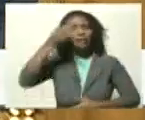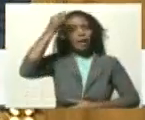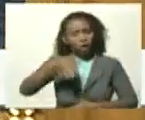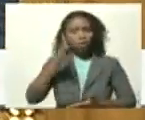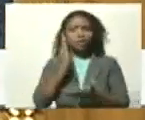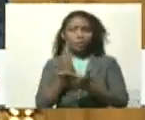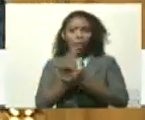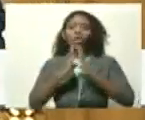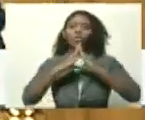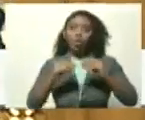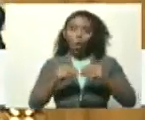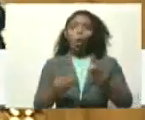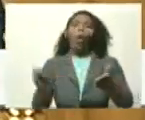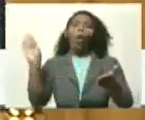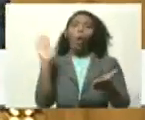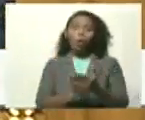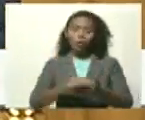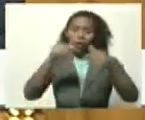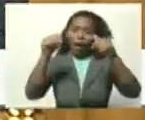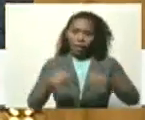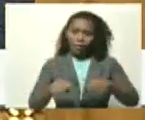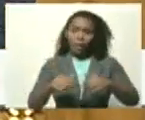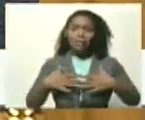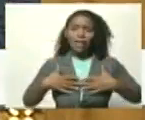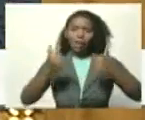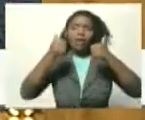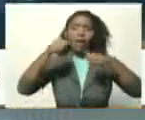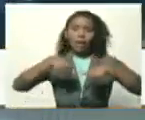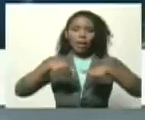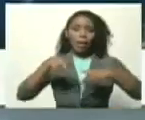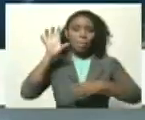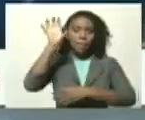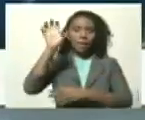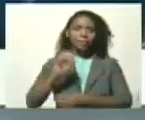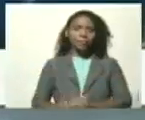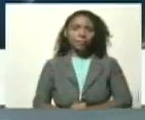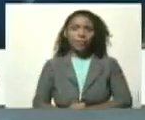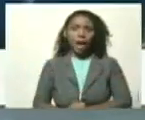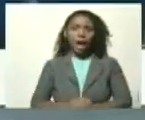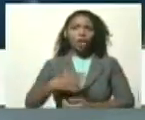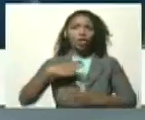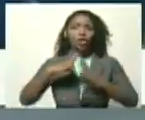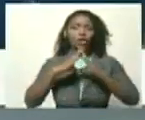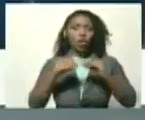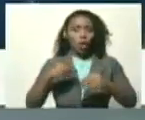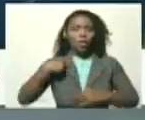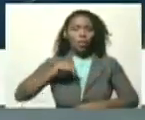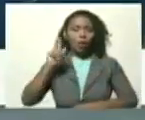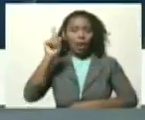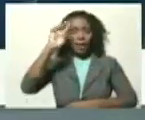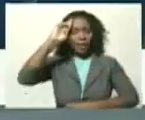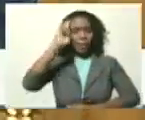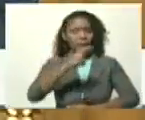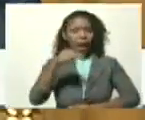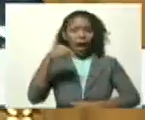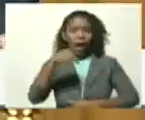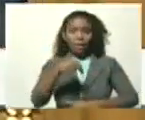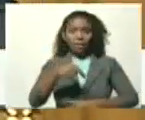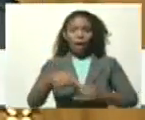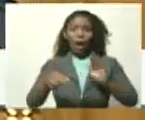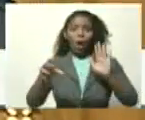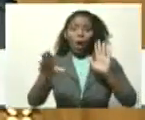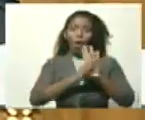siempre que todos tenemos que volver aquí para salvar al país, que todos tenemos que respetar esta Constitución,